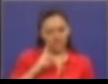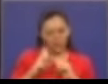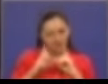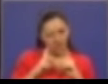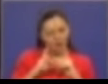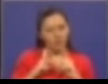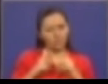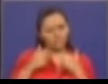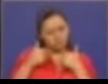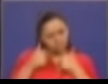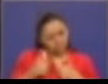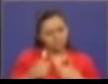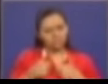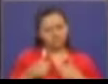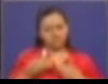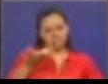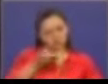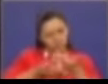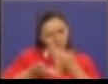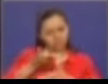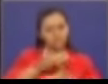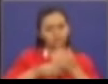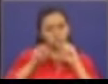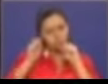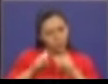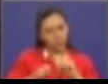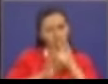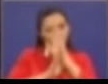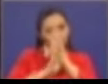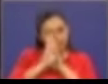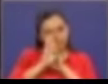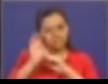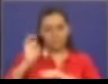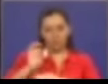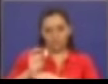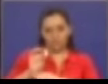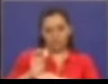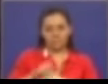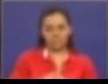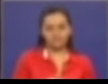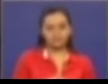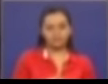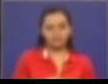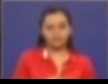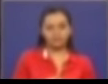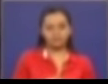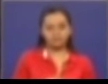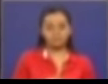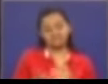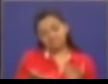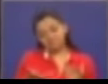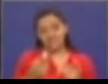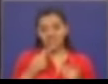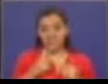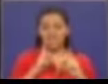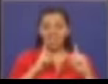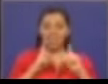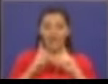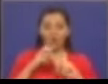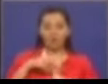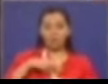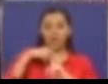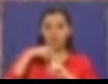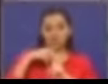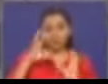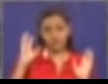método civilizado para lograr espacios de prosperidad para los ecuatorianos. El diálogo como prioridad, decían.